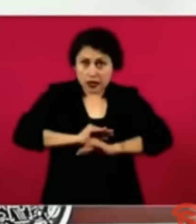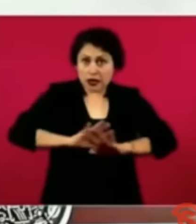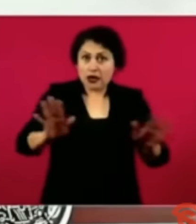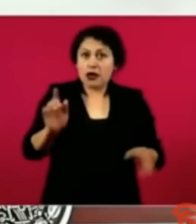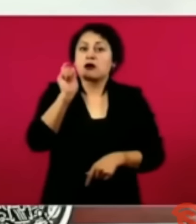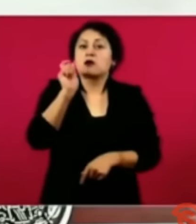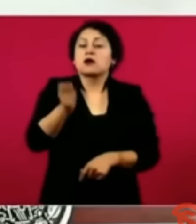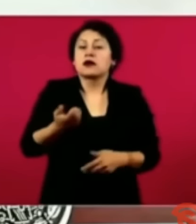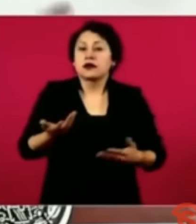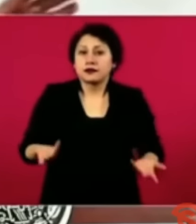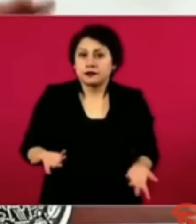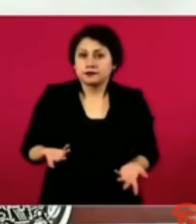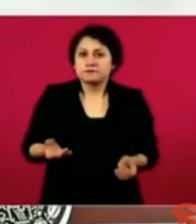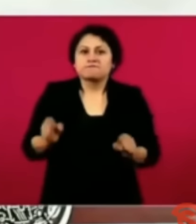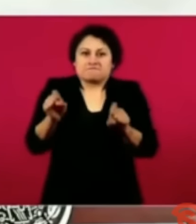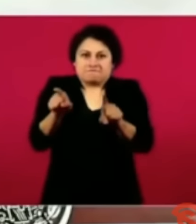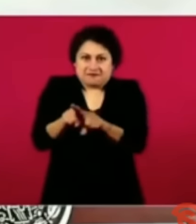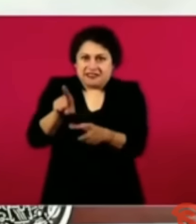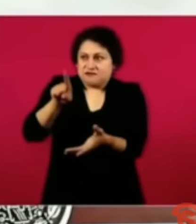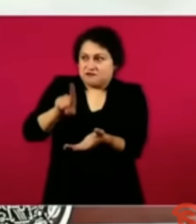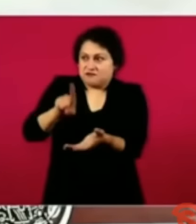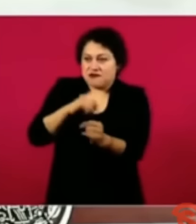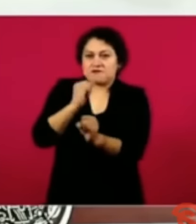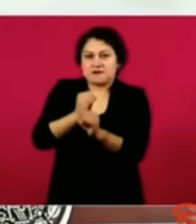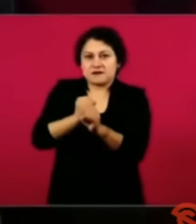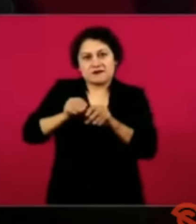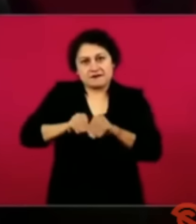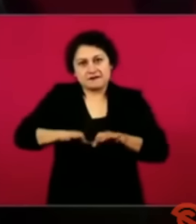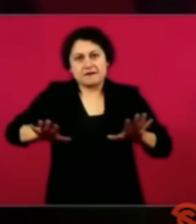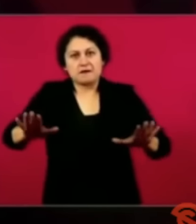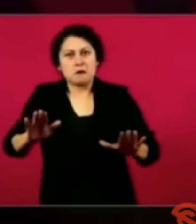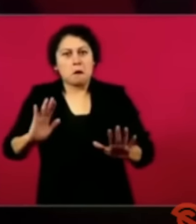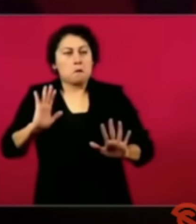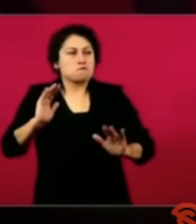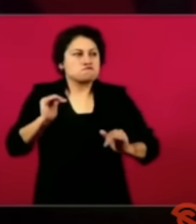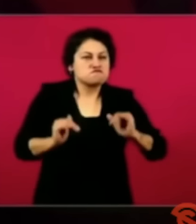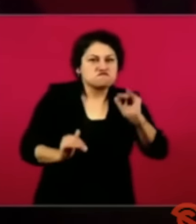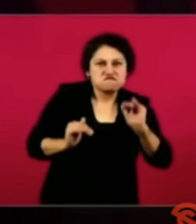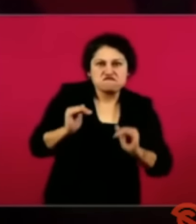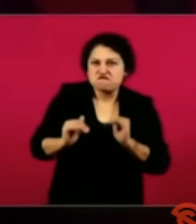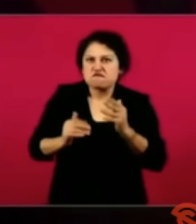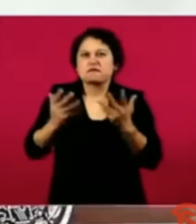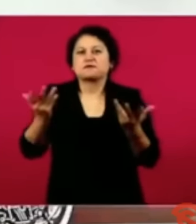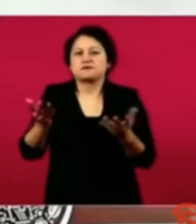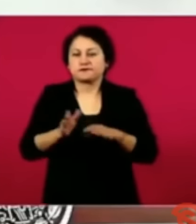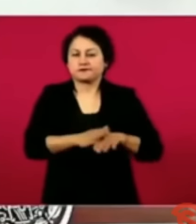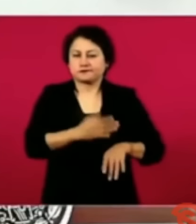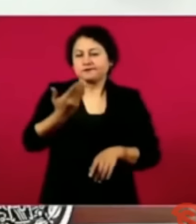nivel hay imparcialidad, hay objetividad. Le decía al presidente,